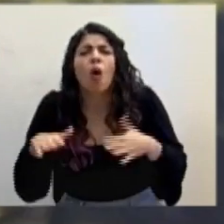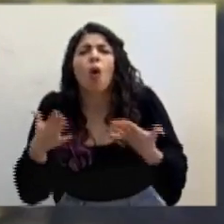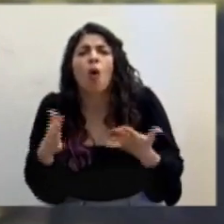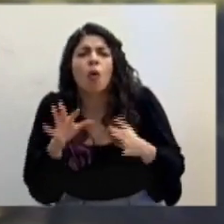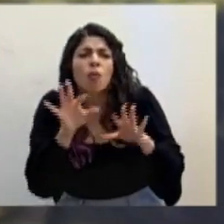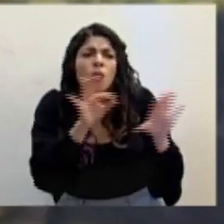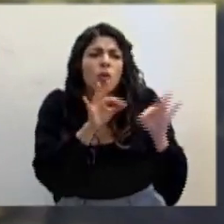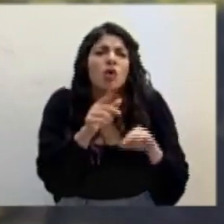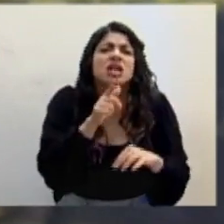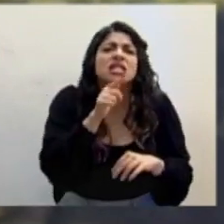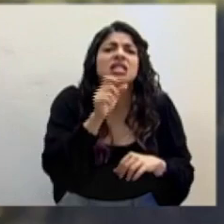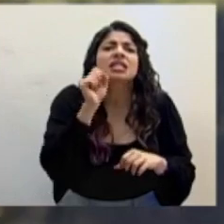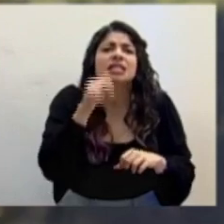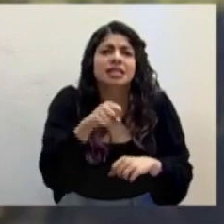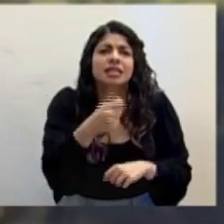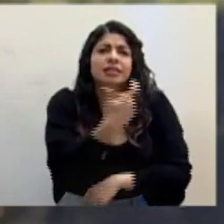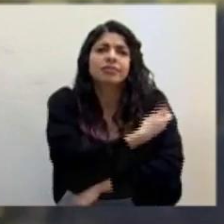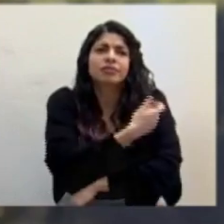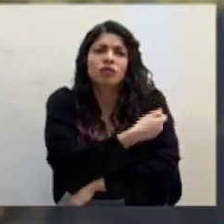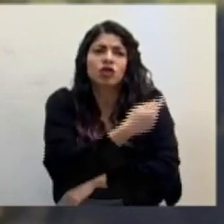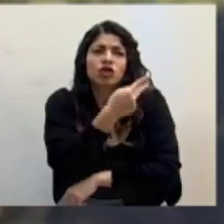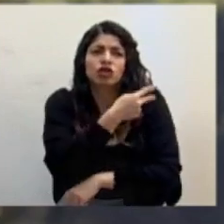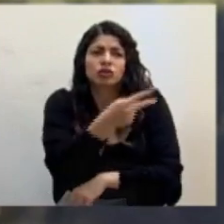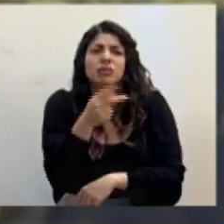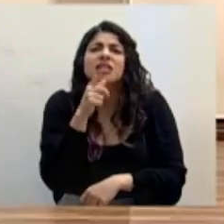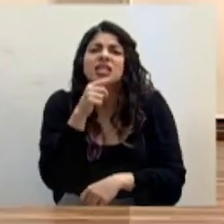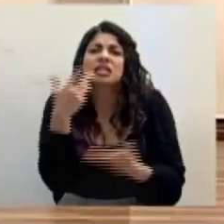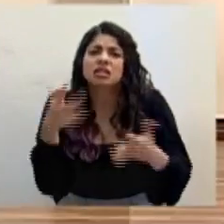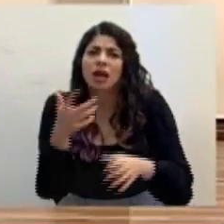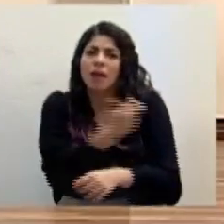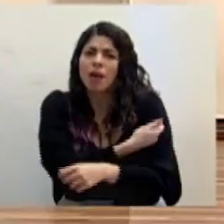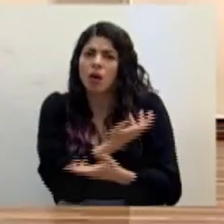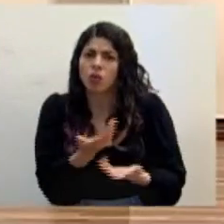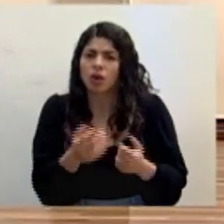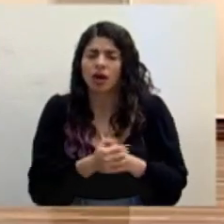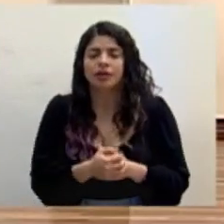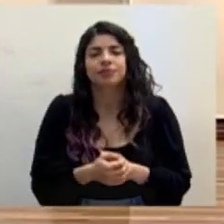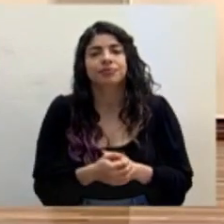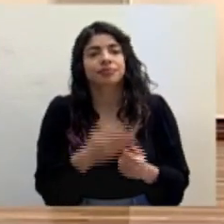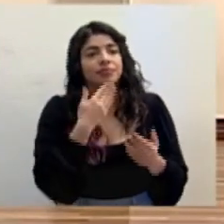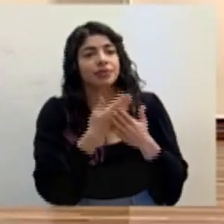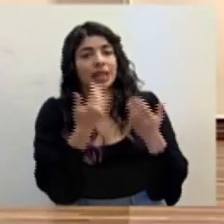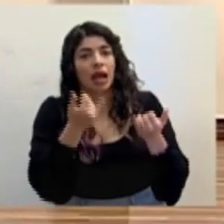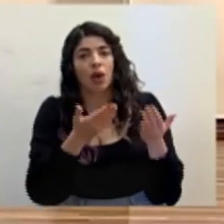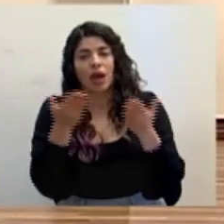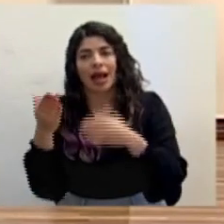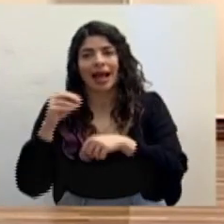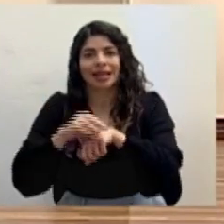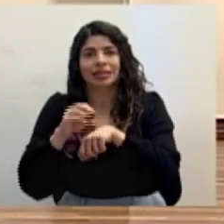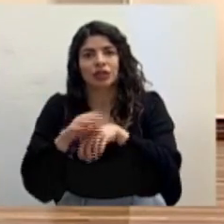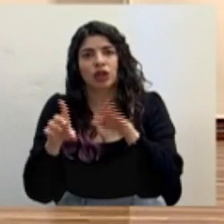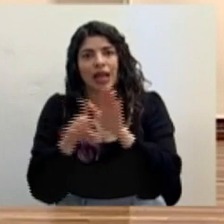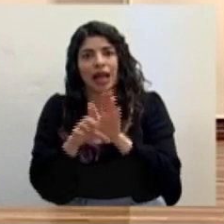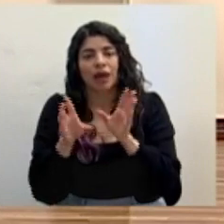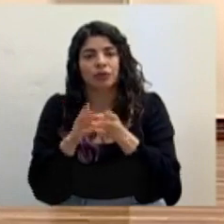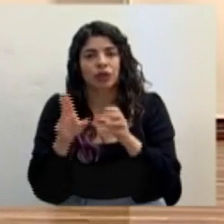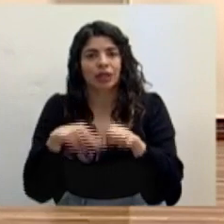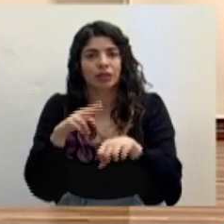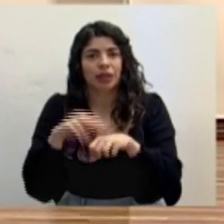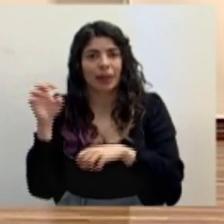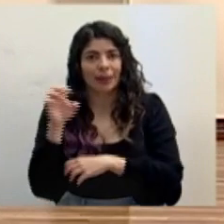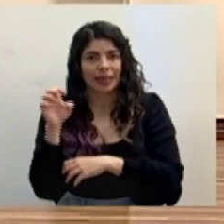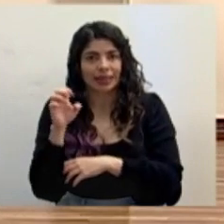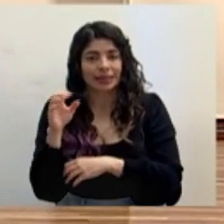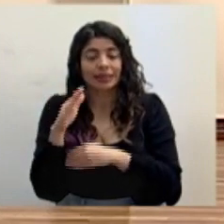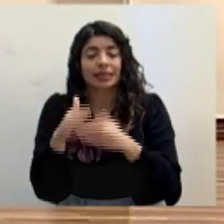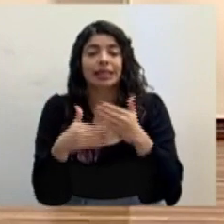que efectivamente la han recibido en estas 2 semanas. Muchas gracias. Escuchamos al asesor legal de la Comisión Nacional de Emergencias,